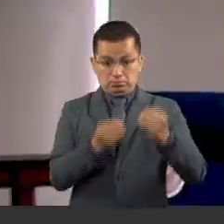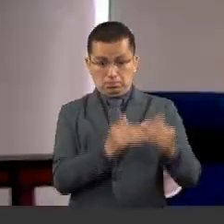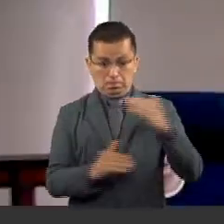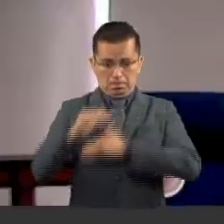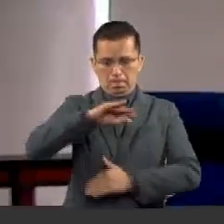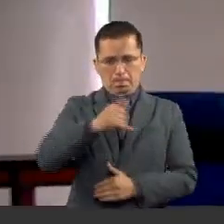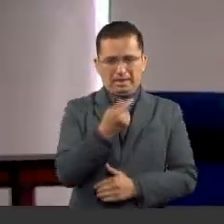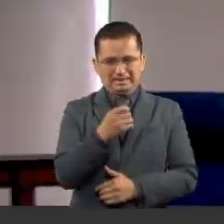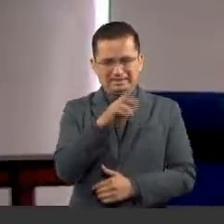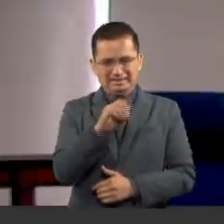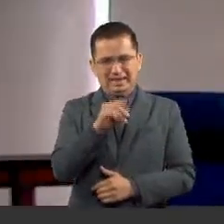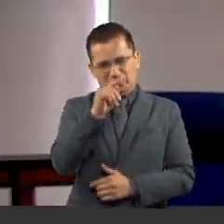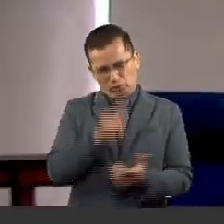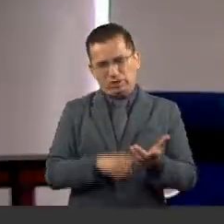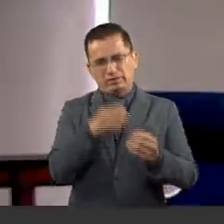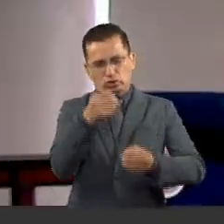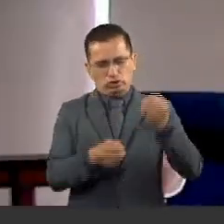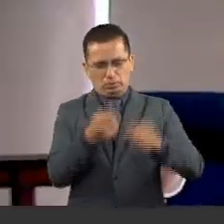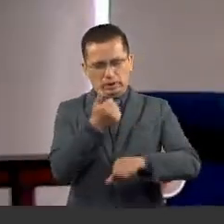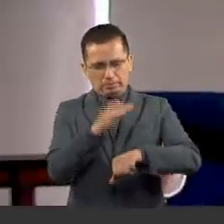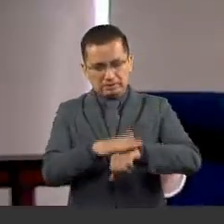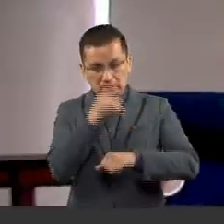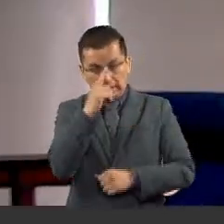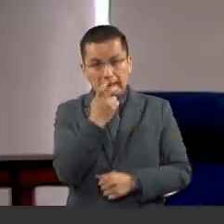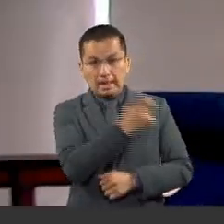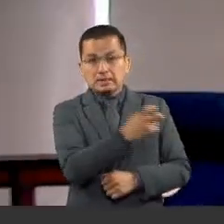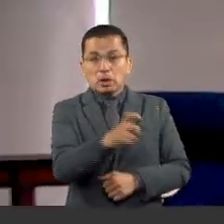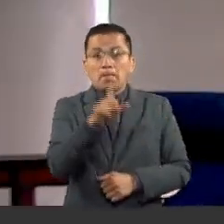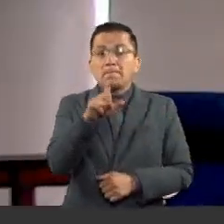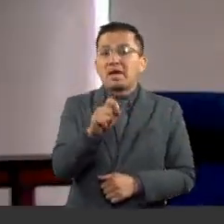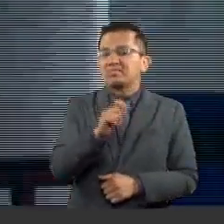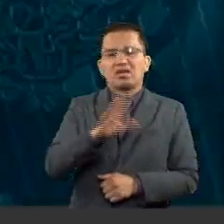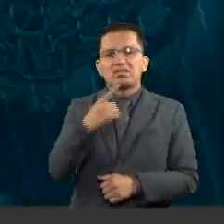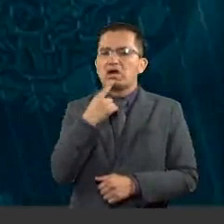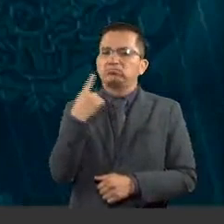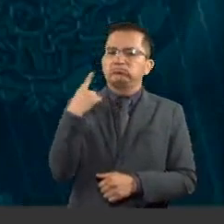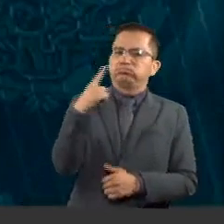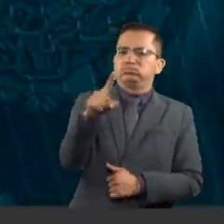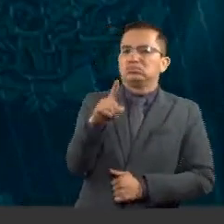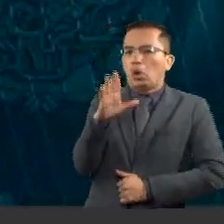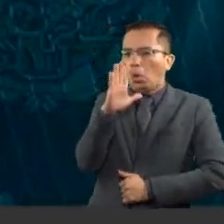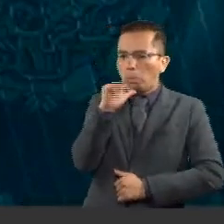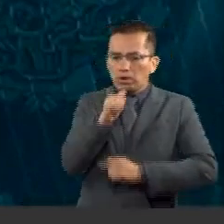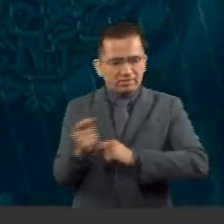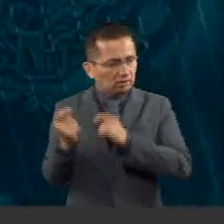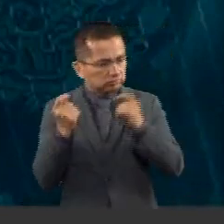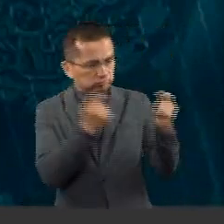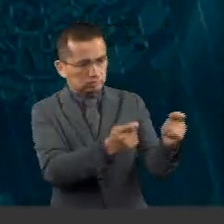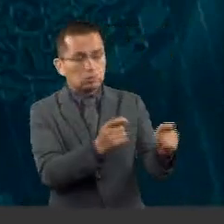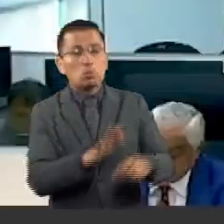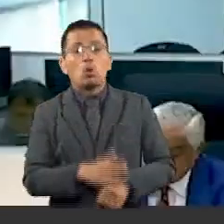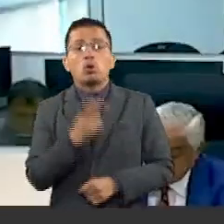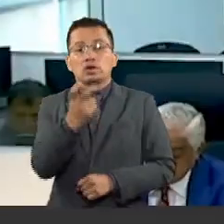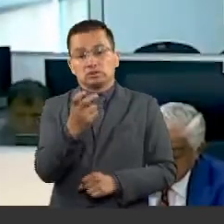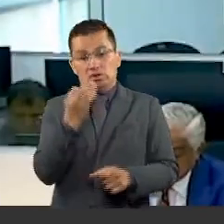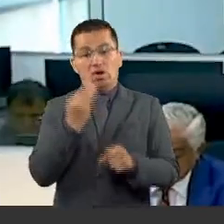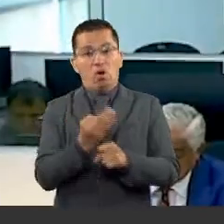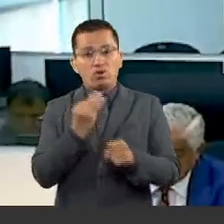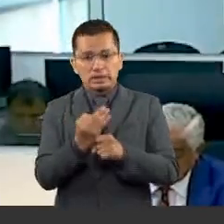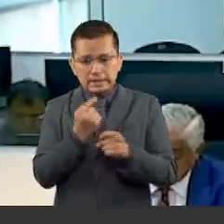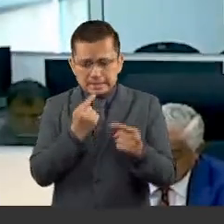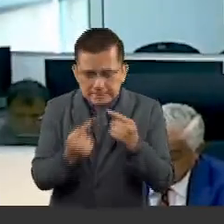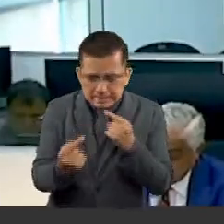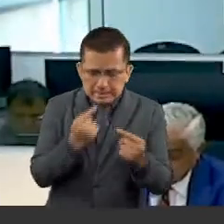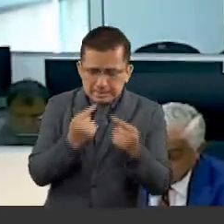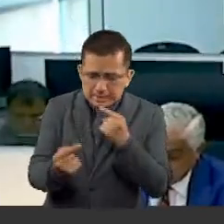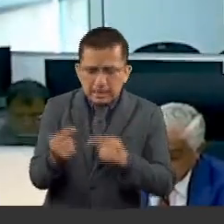tribunal Federal de Justicia administrativa se encuentran impugnados por lo que afirmó están en la búsqueda de acuerdos para que la